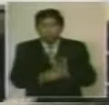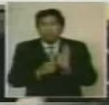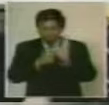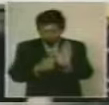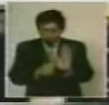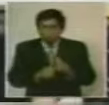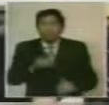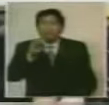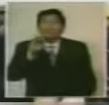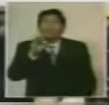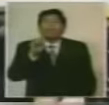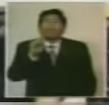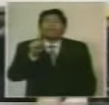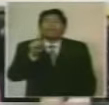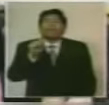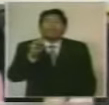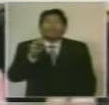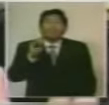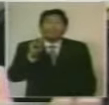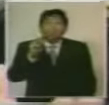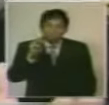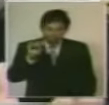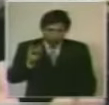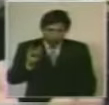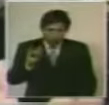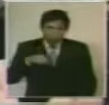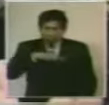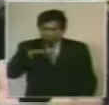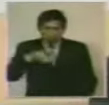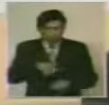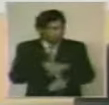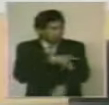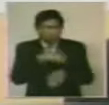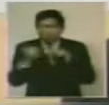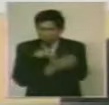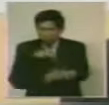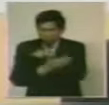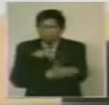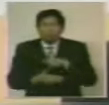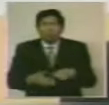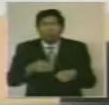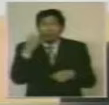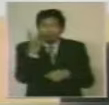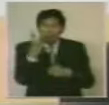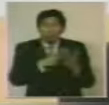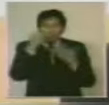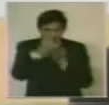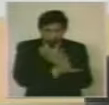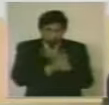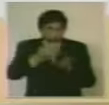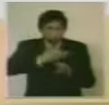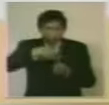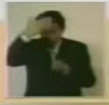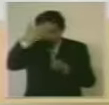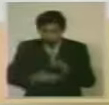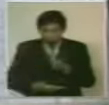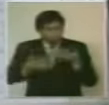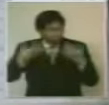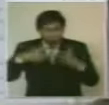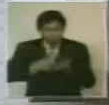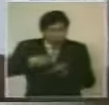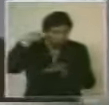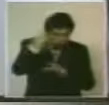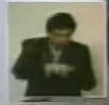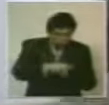Jaime Calamani, comunario de Puerto Acosta, provincia de Camacho, de La Paz, denuncia que dos proyectos terminados y ejecutados